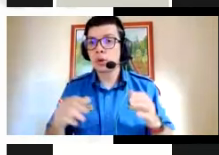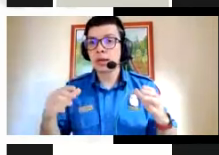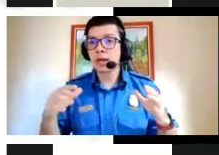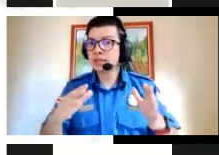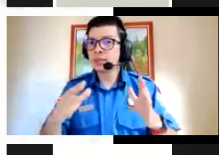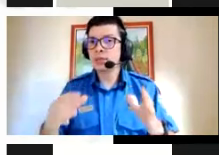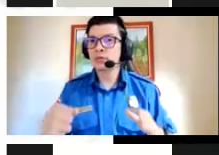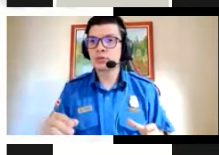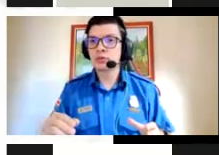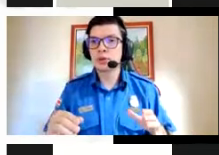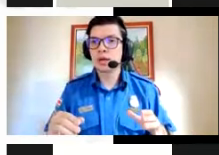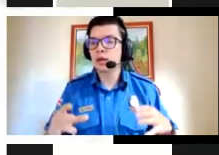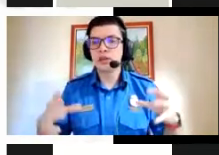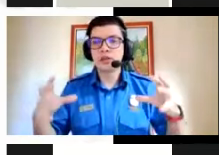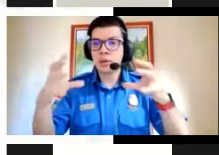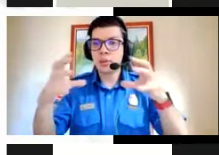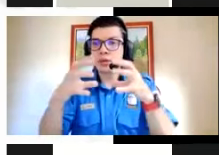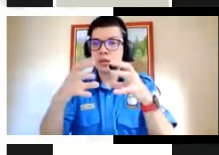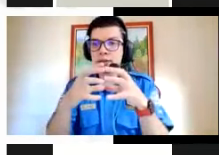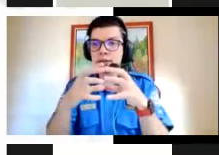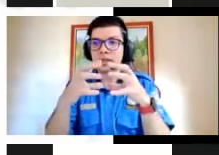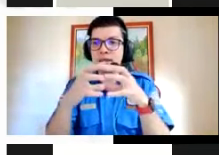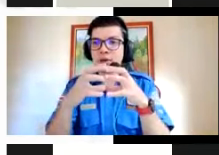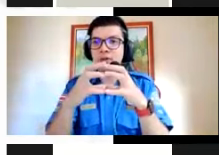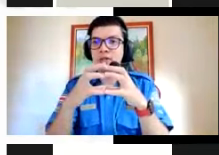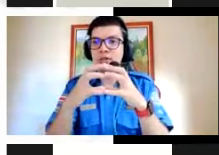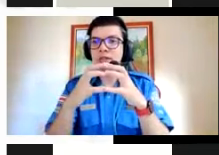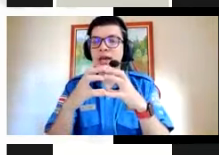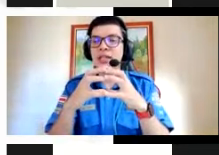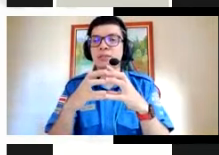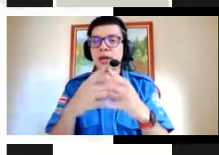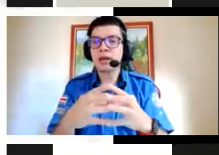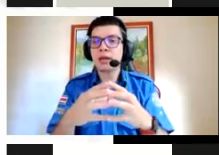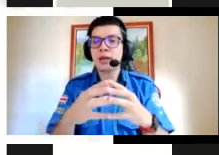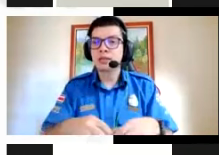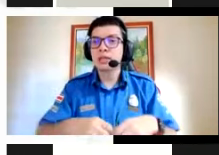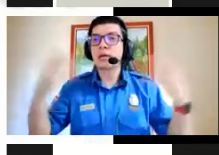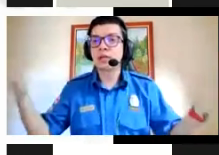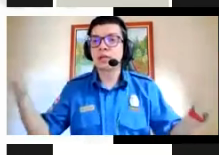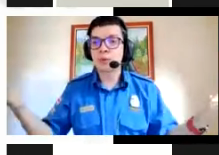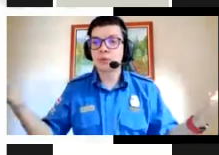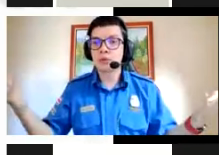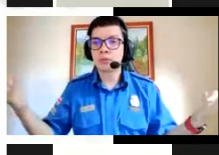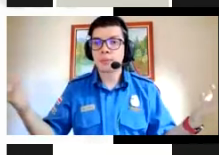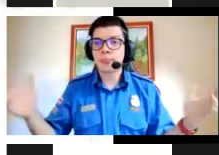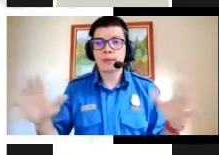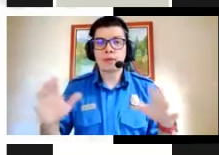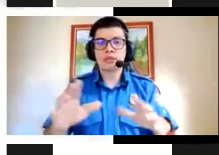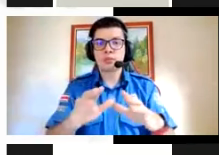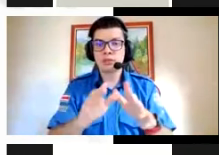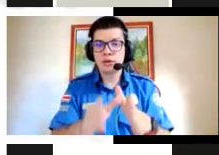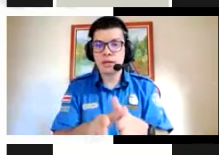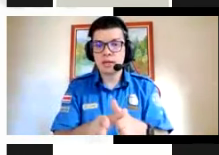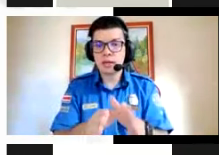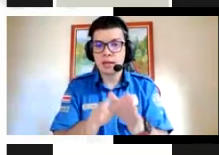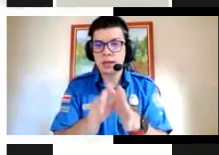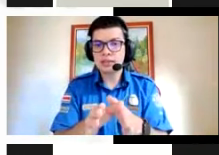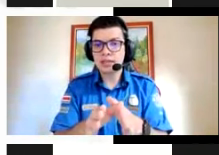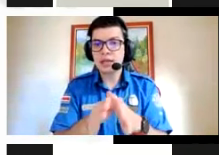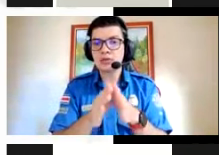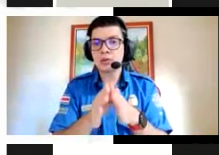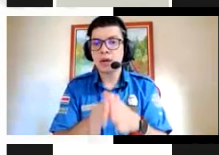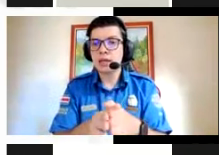o el gas meterse en una estructura, no va a poder tener condiciones ideales para llegar a una explosión. Entonces, posiblemente